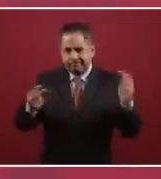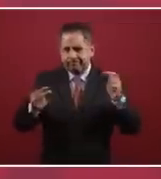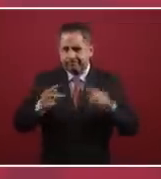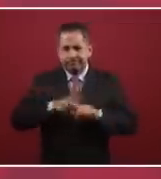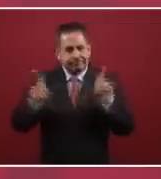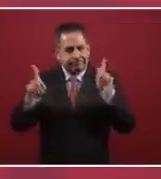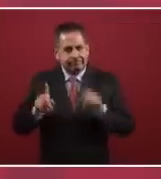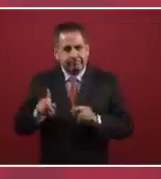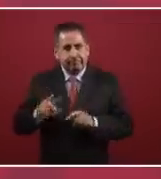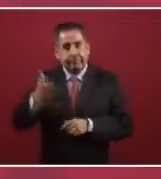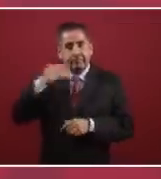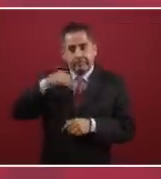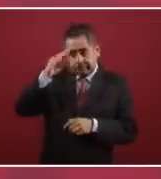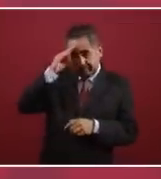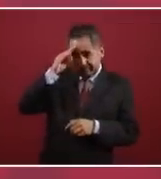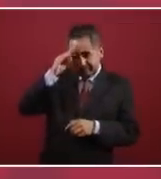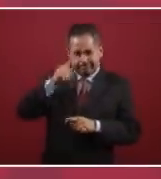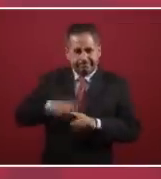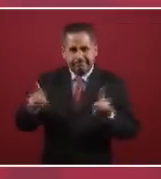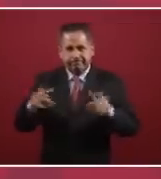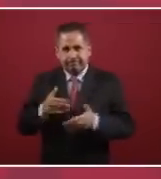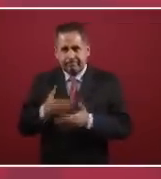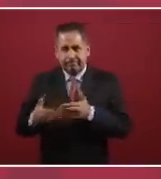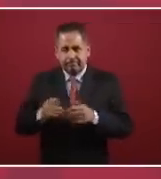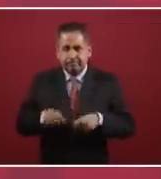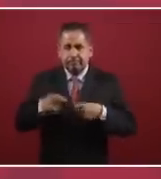que se piensa,